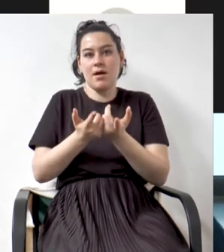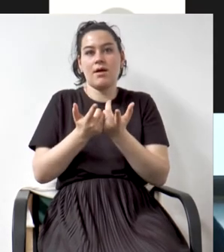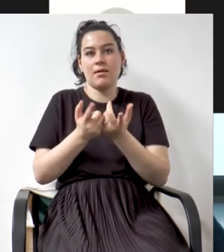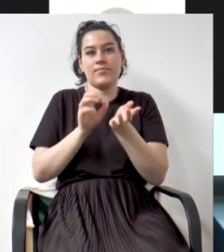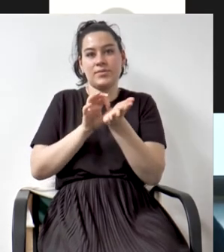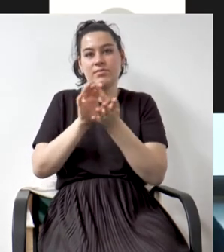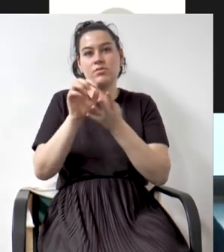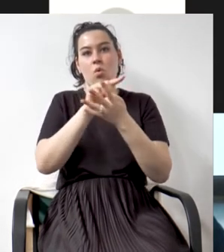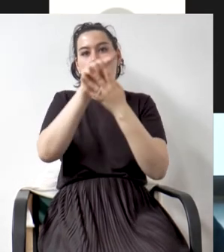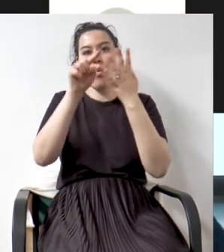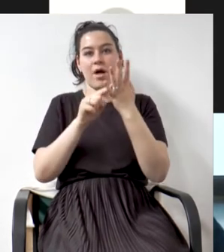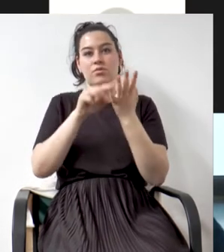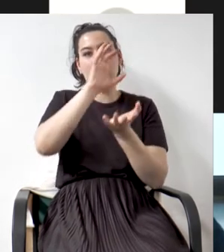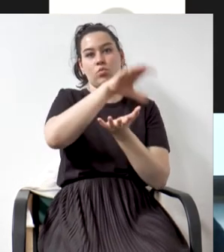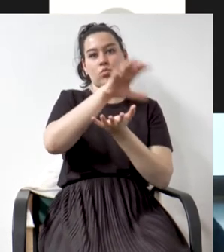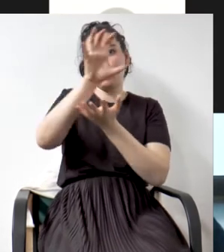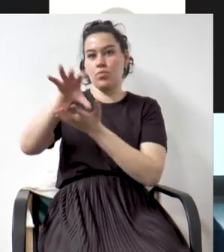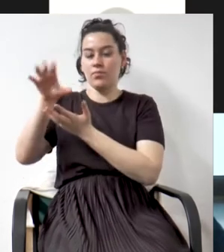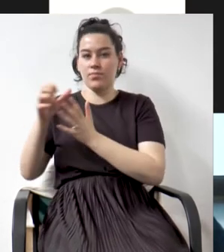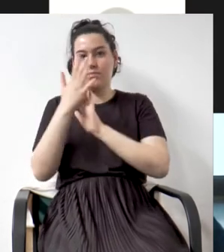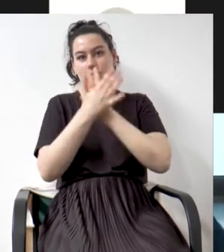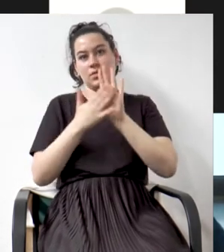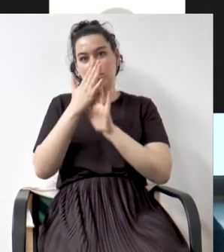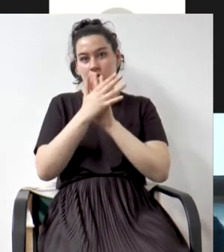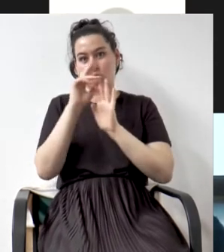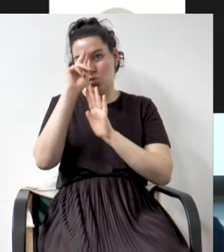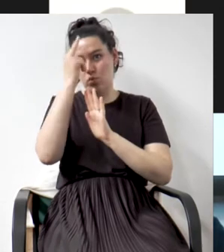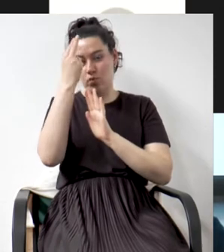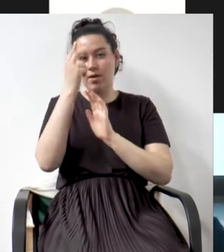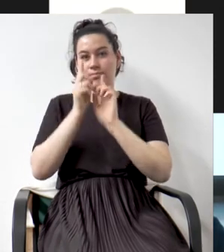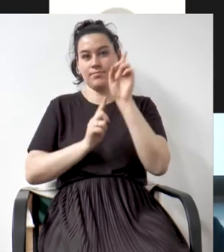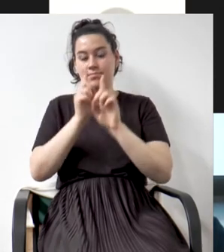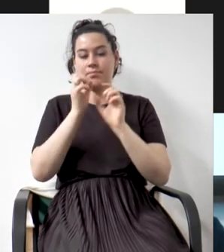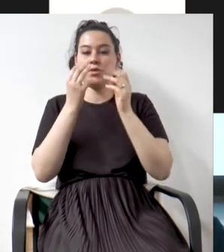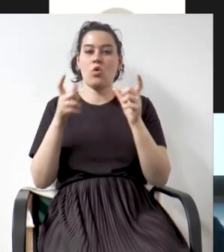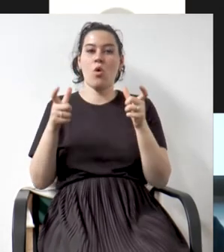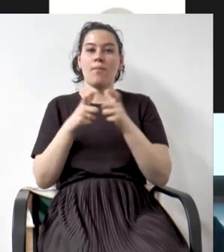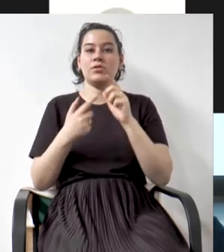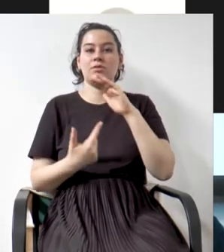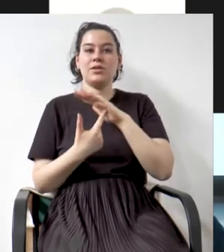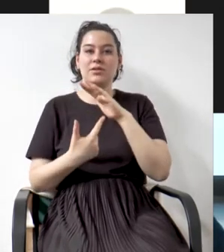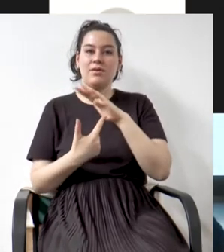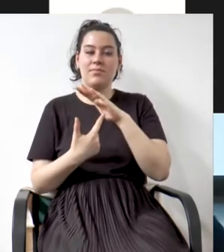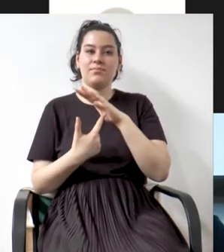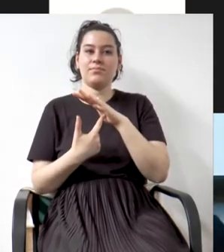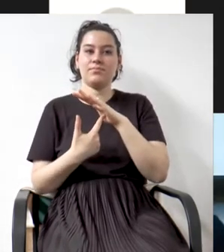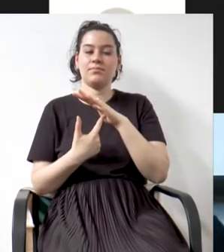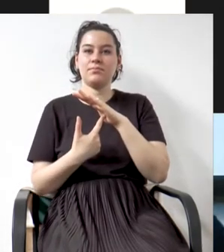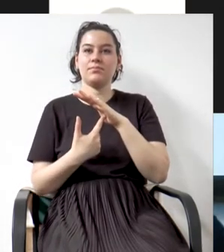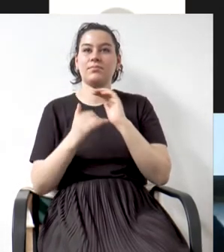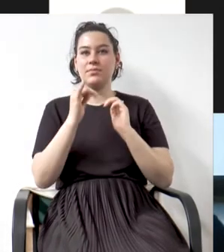cuatro regionales universitarias. En este sentido, la comisión directiva del ICEF, de